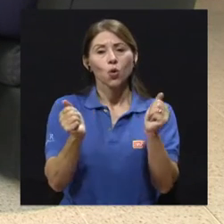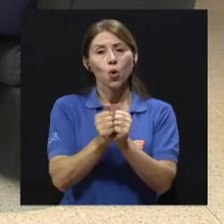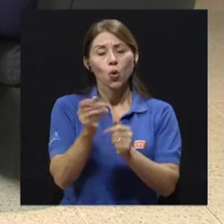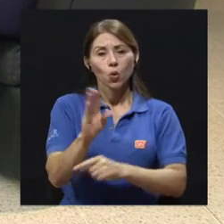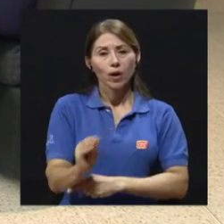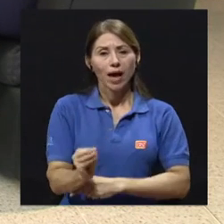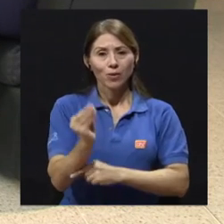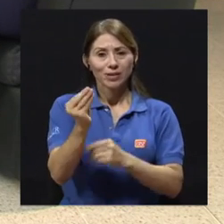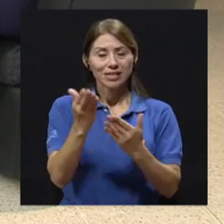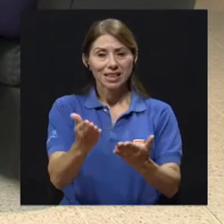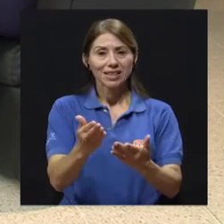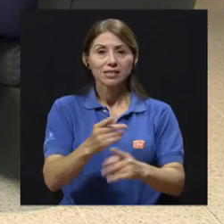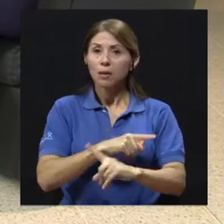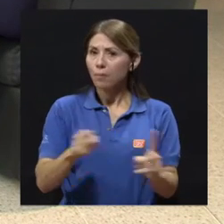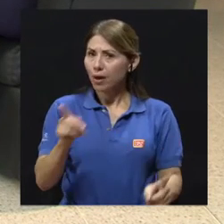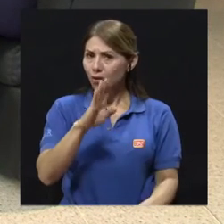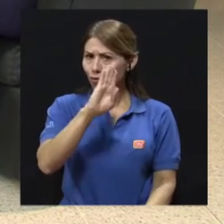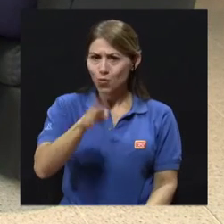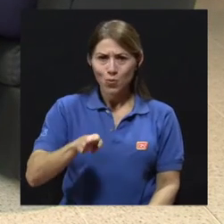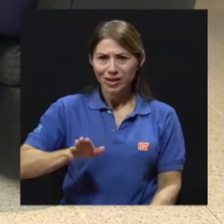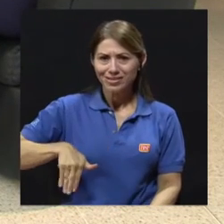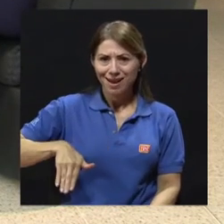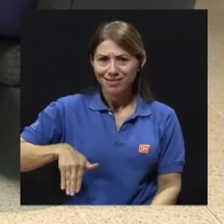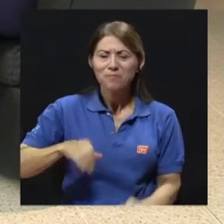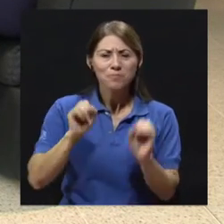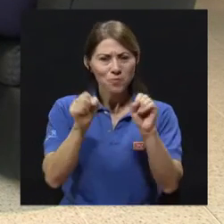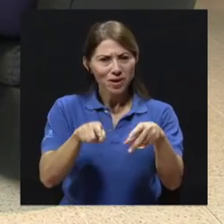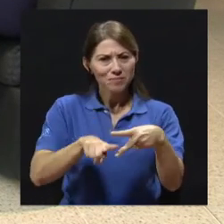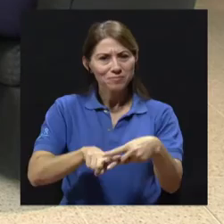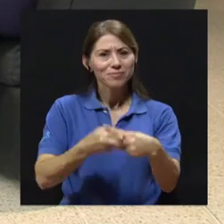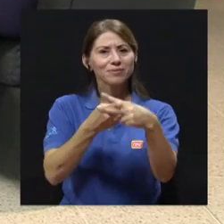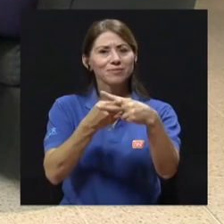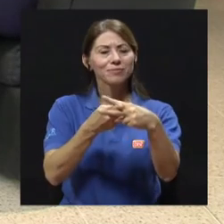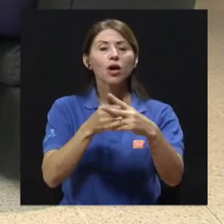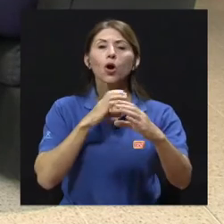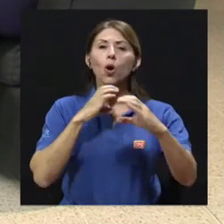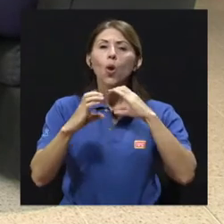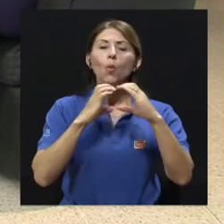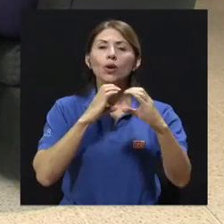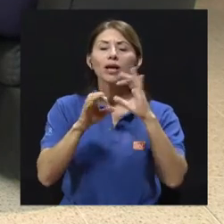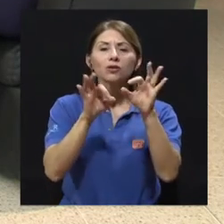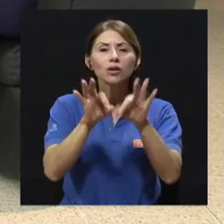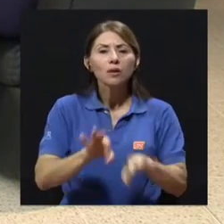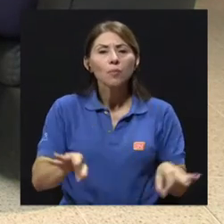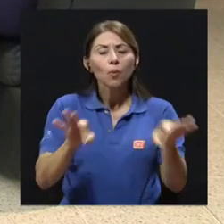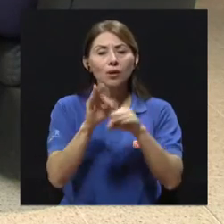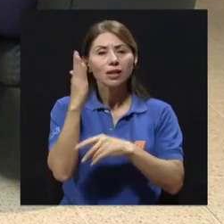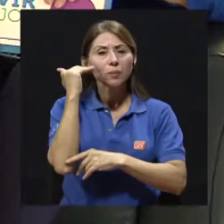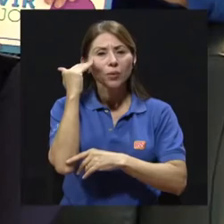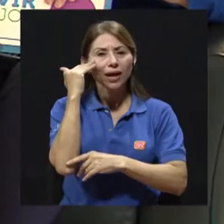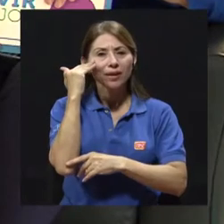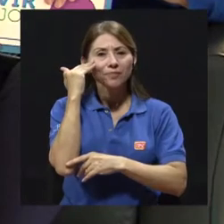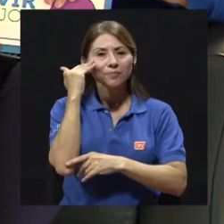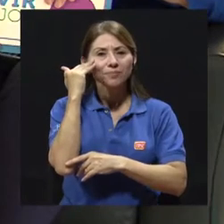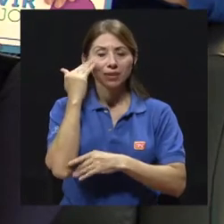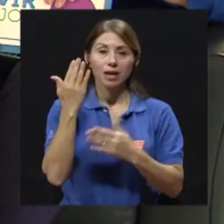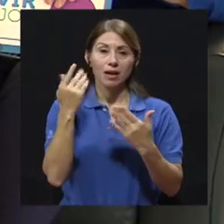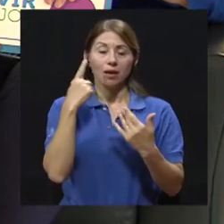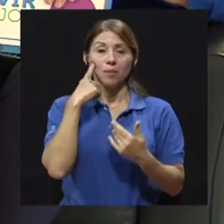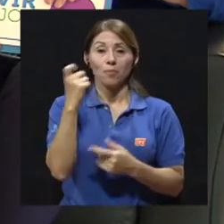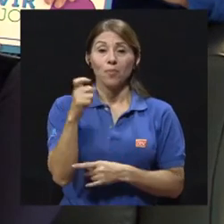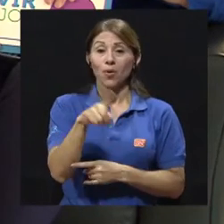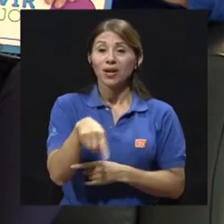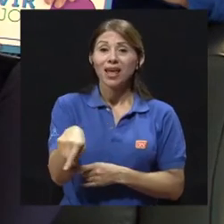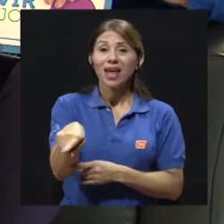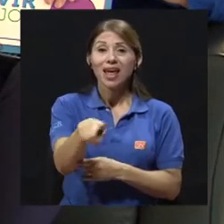adolescentes. Sin embargo, nunca es tarde para eso. ¿Por qué es tan importante la comunicación entre padres e hijos? Porque en la calle van